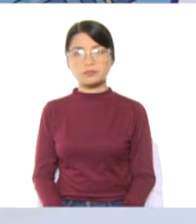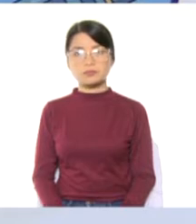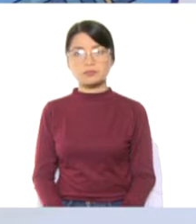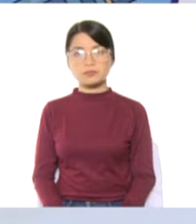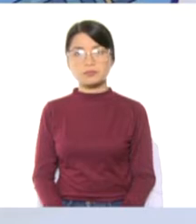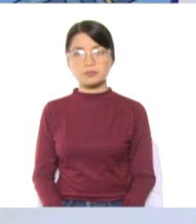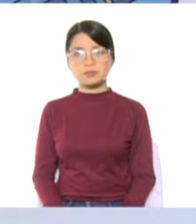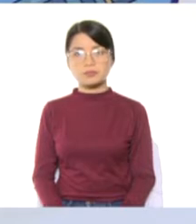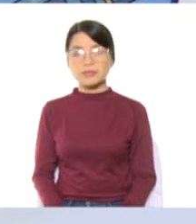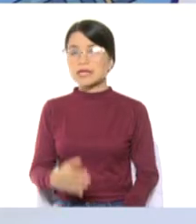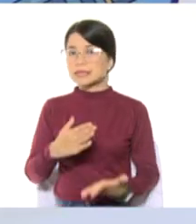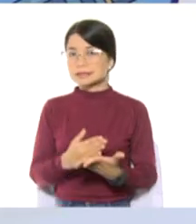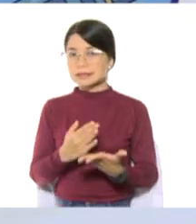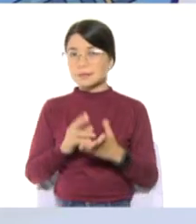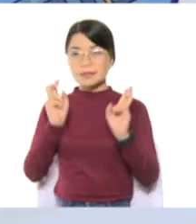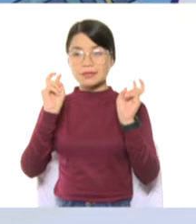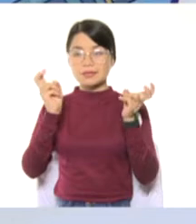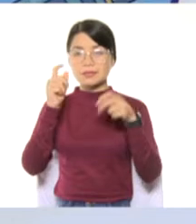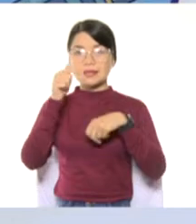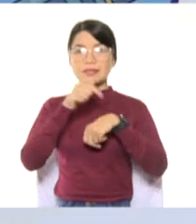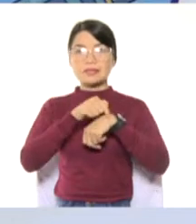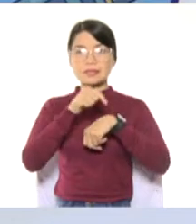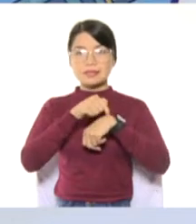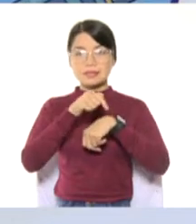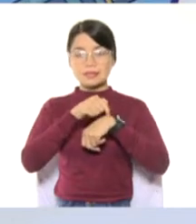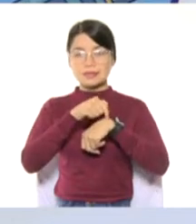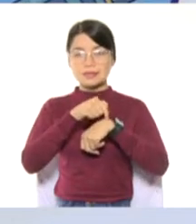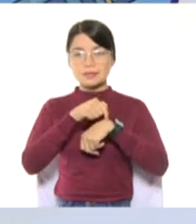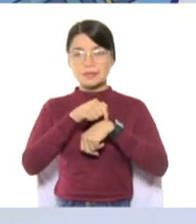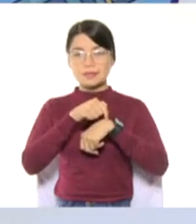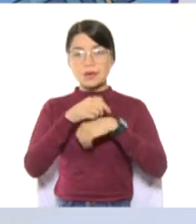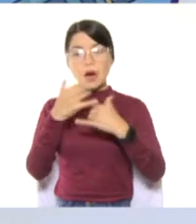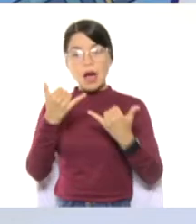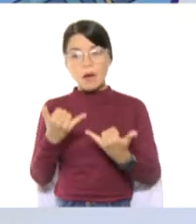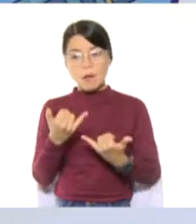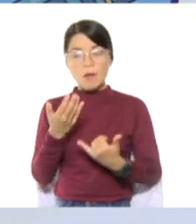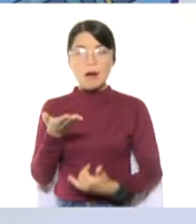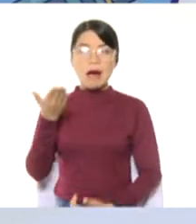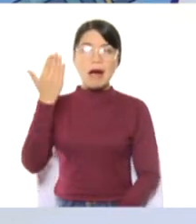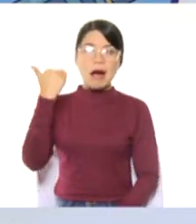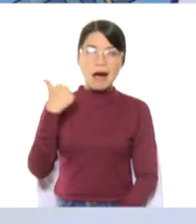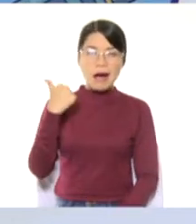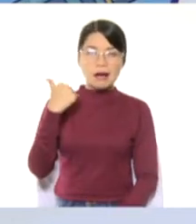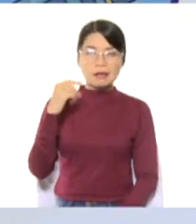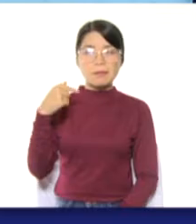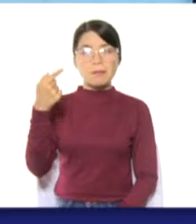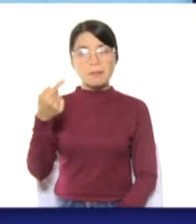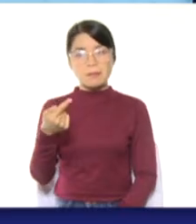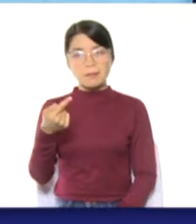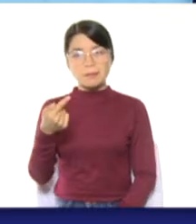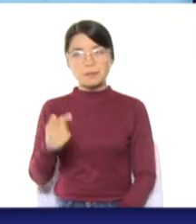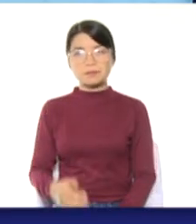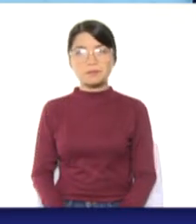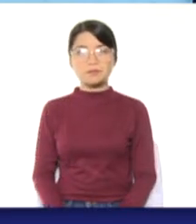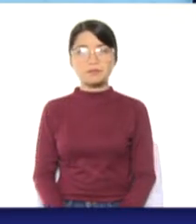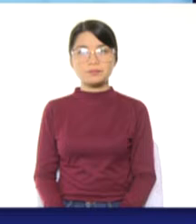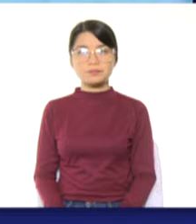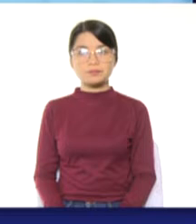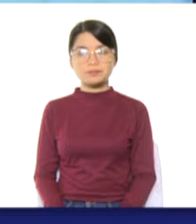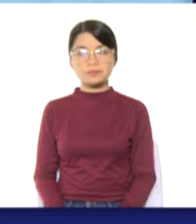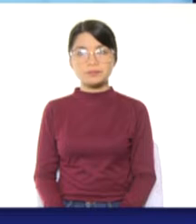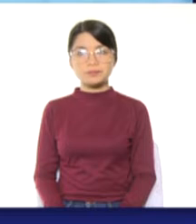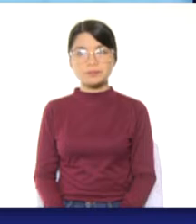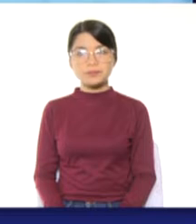de tiempo. Hablando de tiempo, entonces, de esas dos palabras, ¿verdad? Tenemos dos preguntas